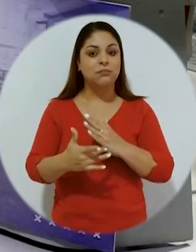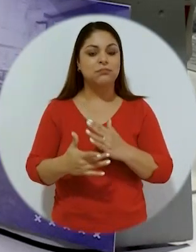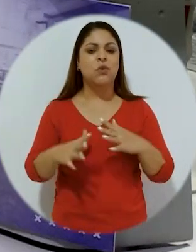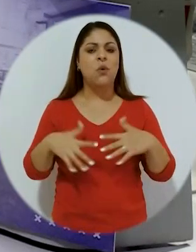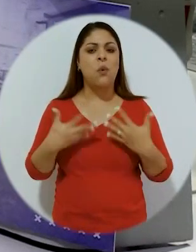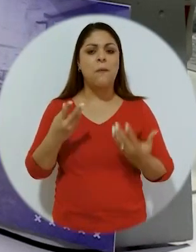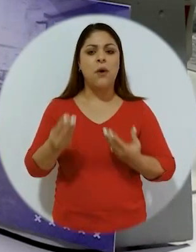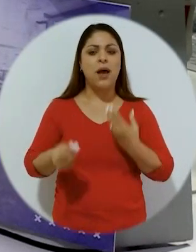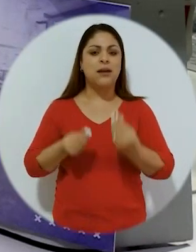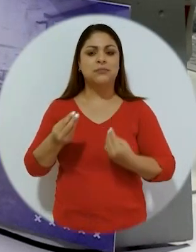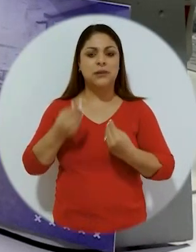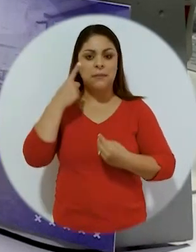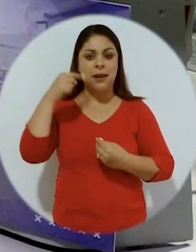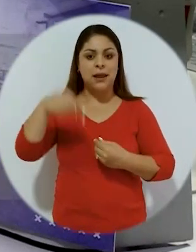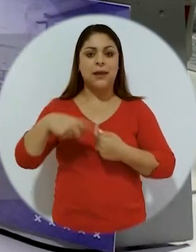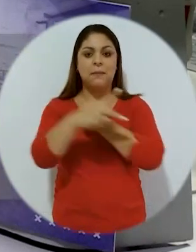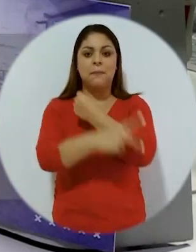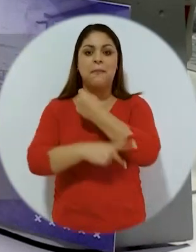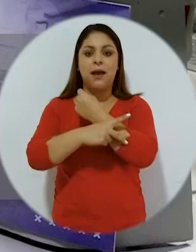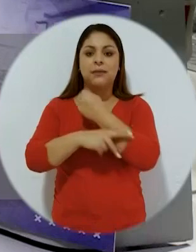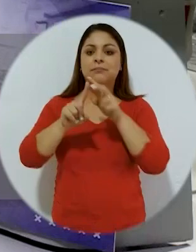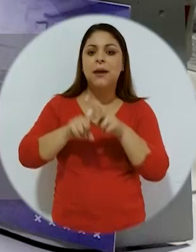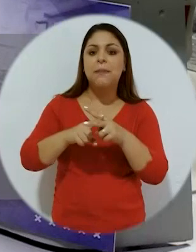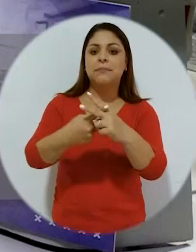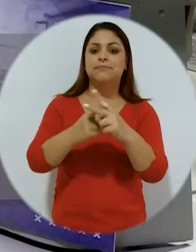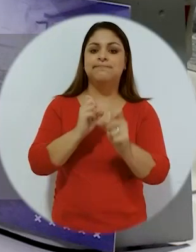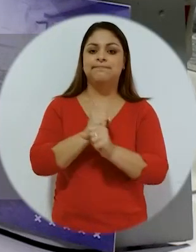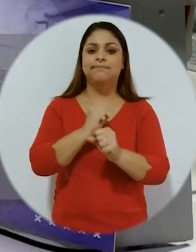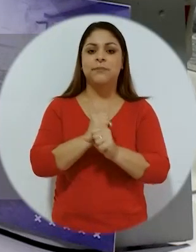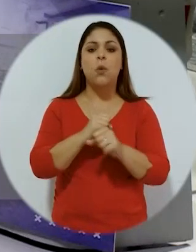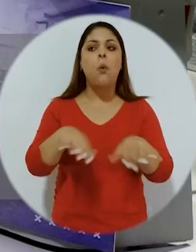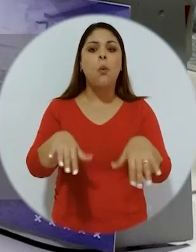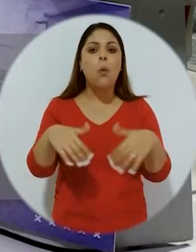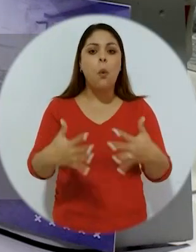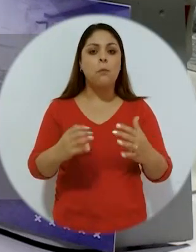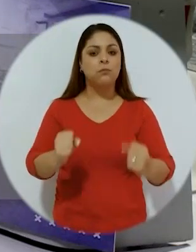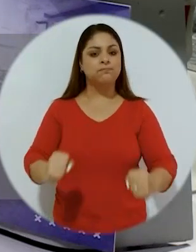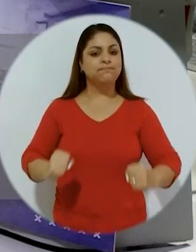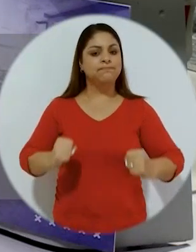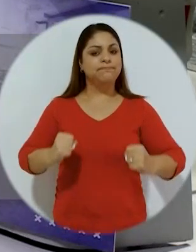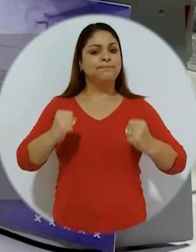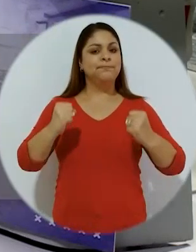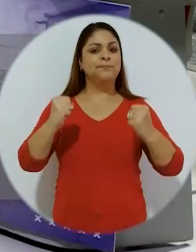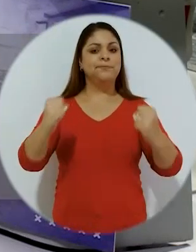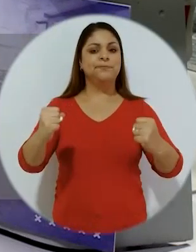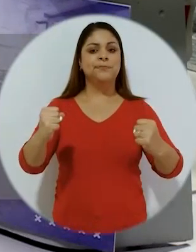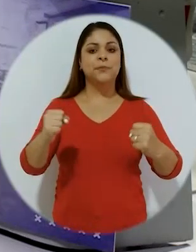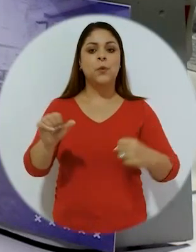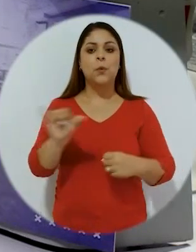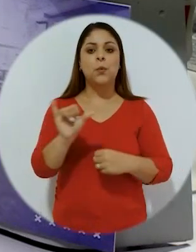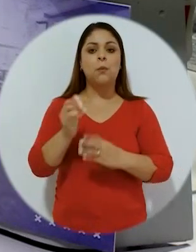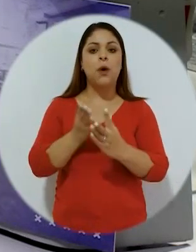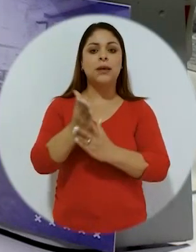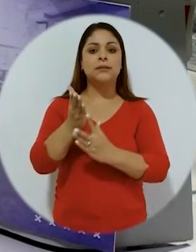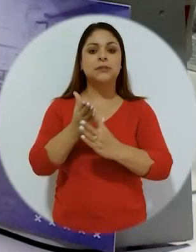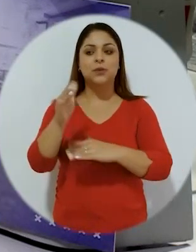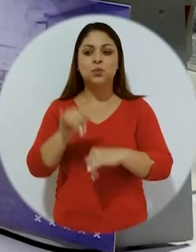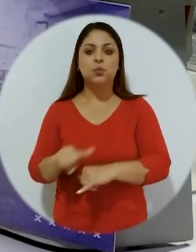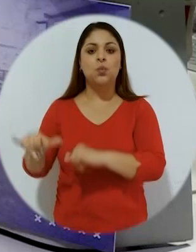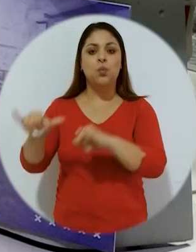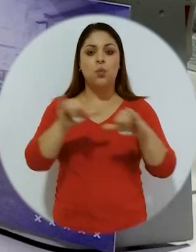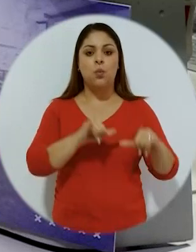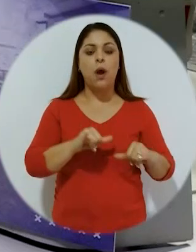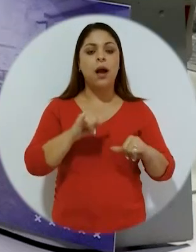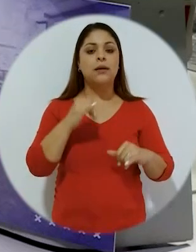para en el país empezar a trabajar, o si ya lo hemos trabajado, fortalecer un acceso